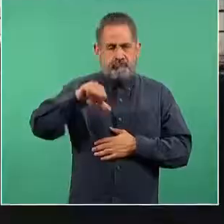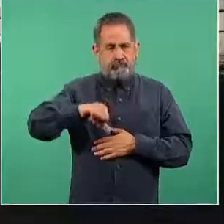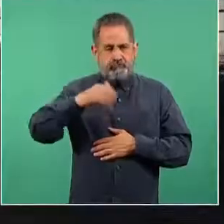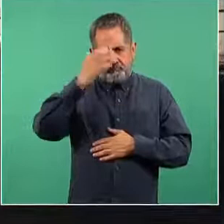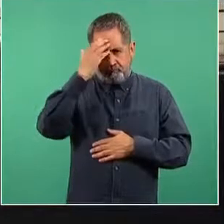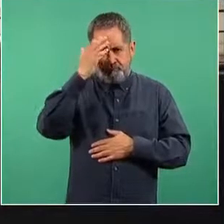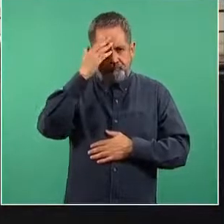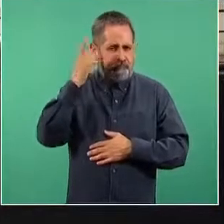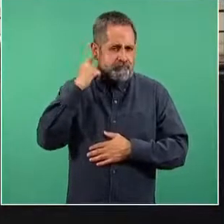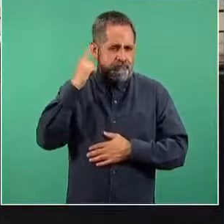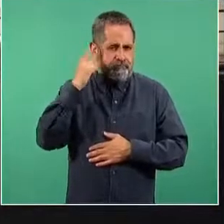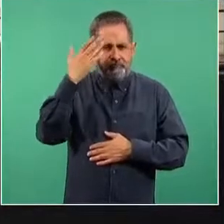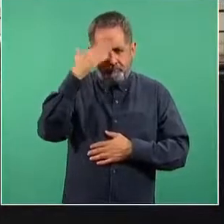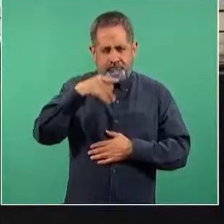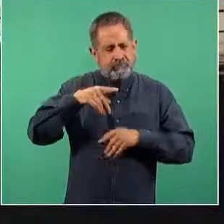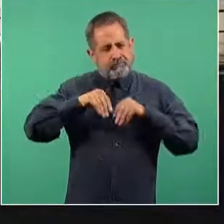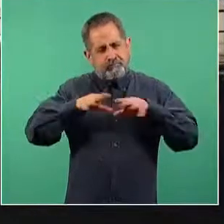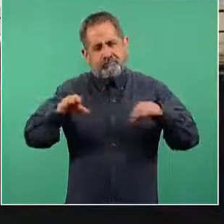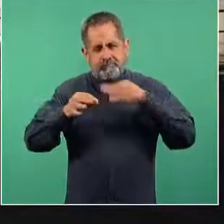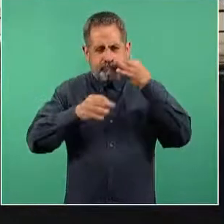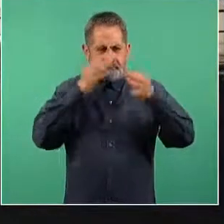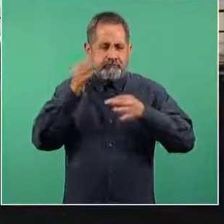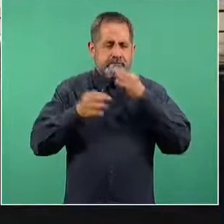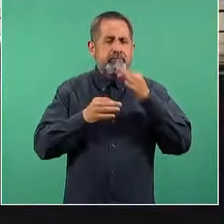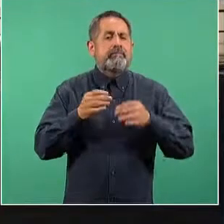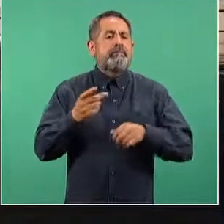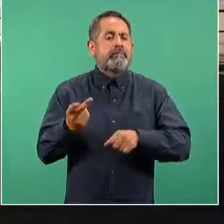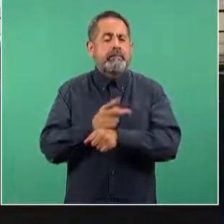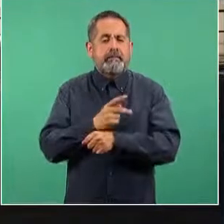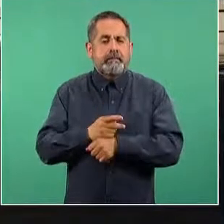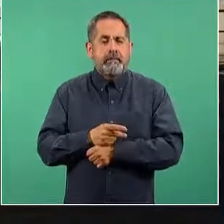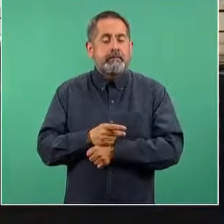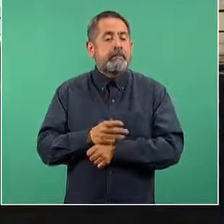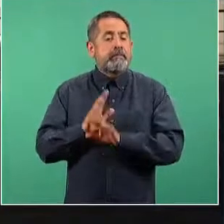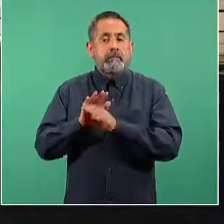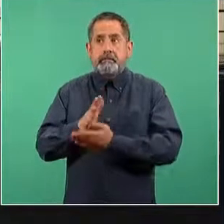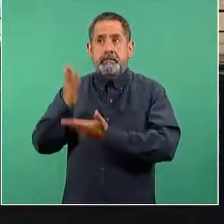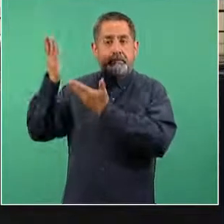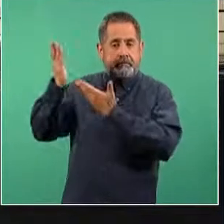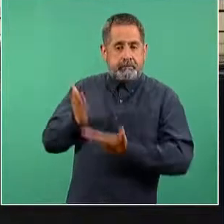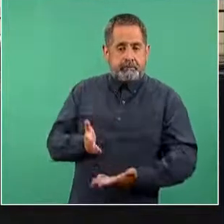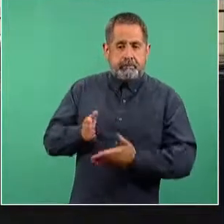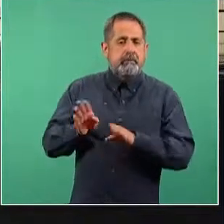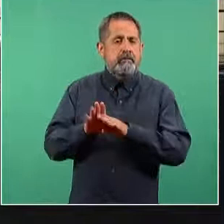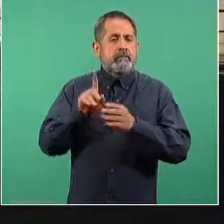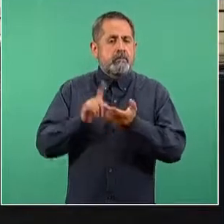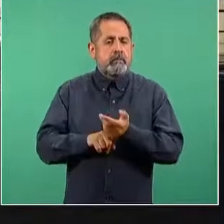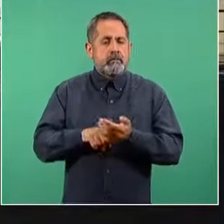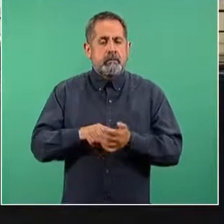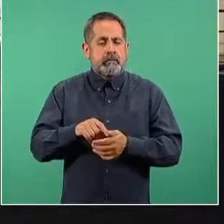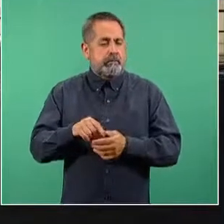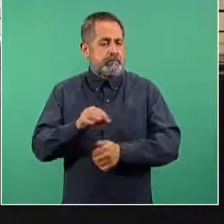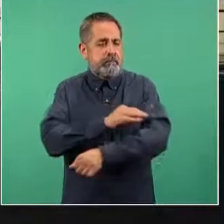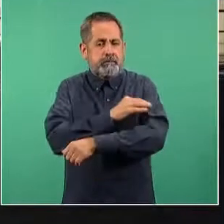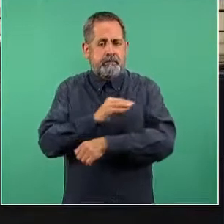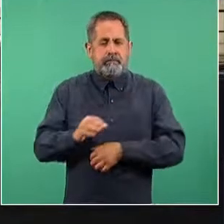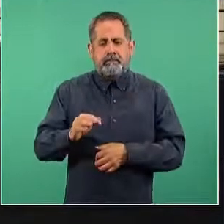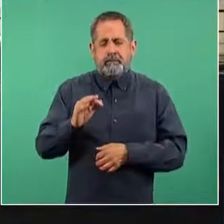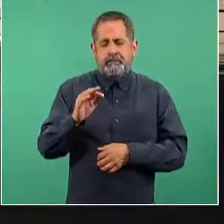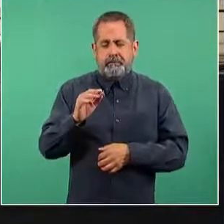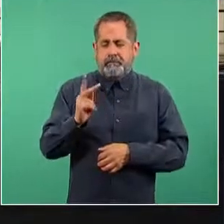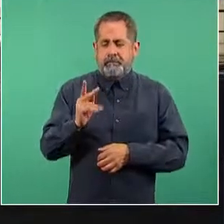de seguro ya vieron en los diferentes medios que cubrieron la noticia, arribaron al país vacuna de Pfizer